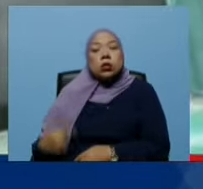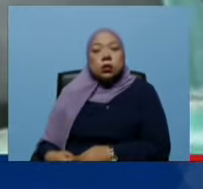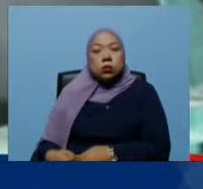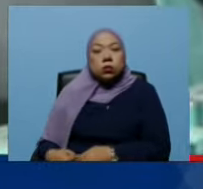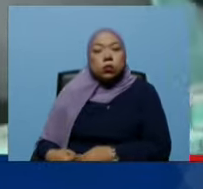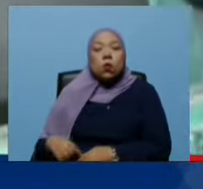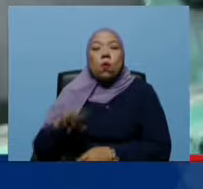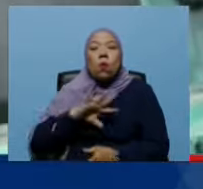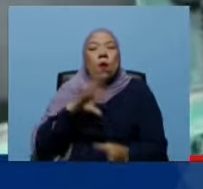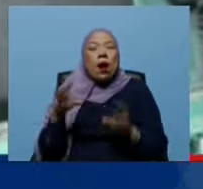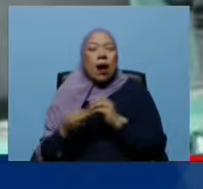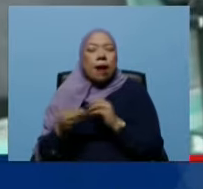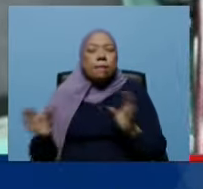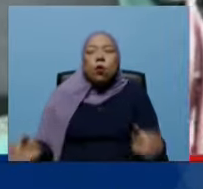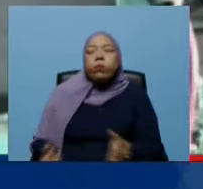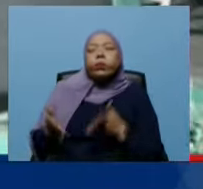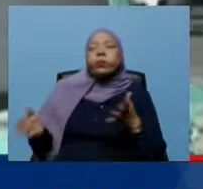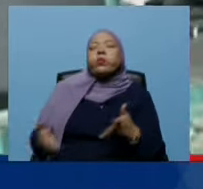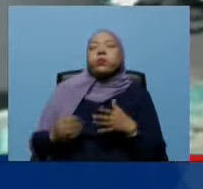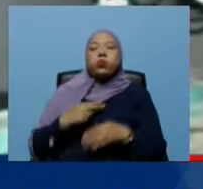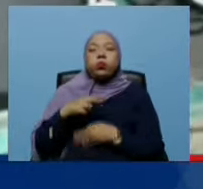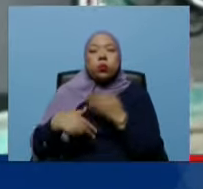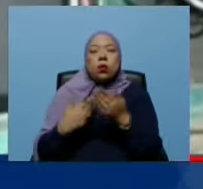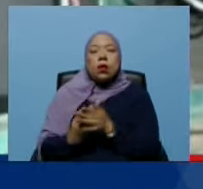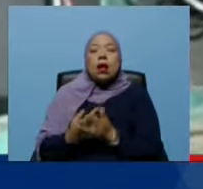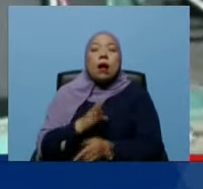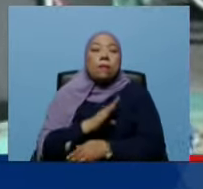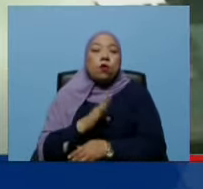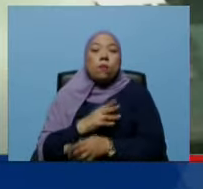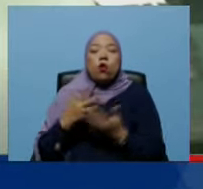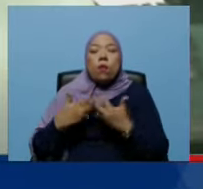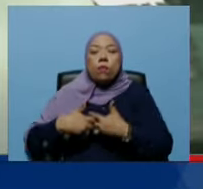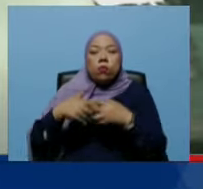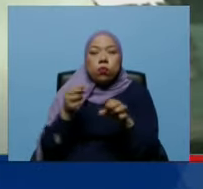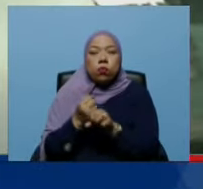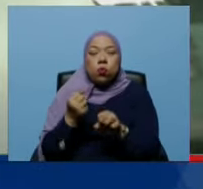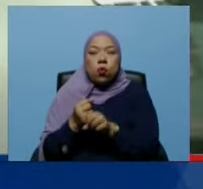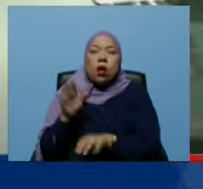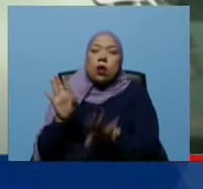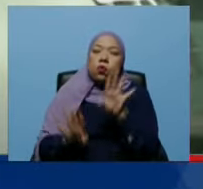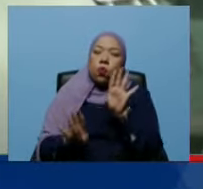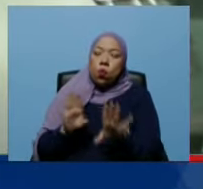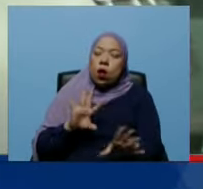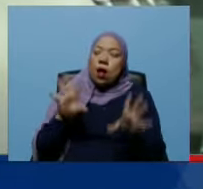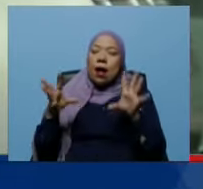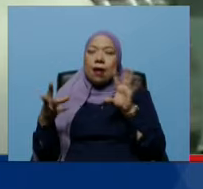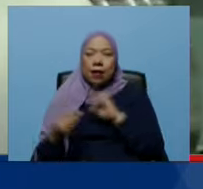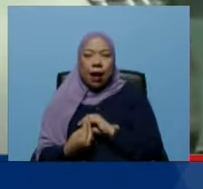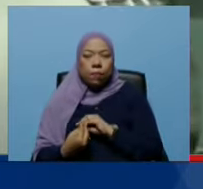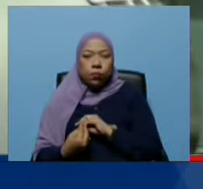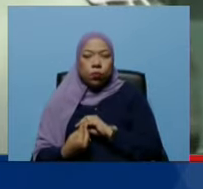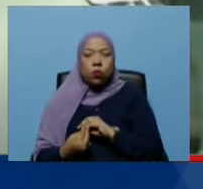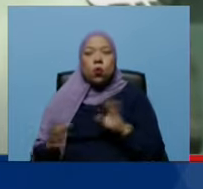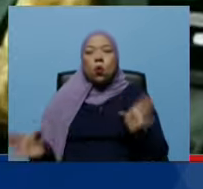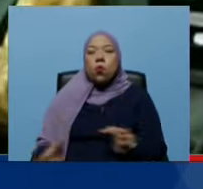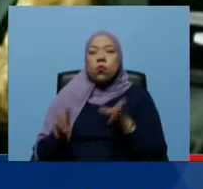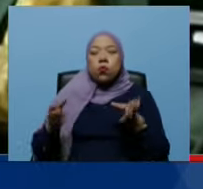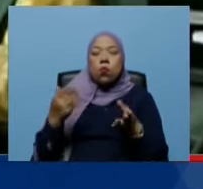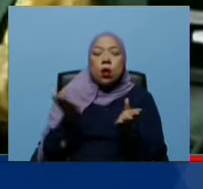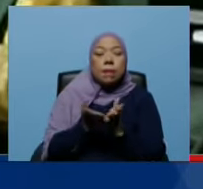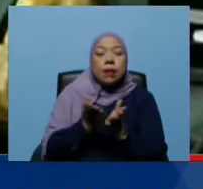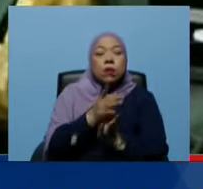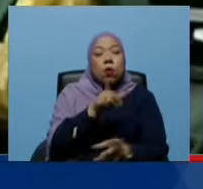y gigantesco empuje a nuestro sector industrial, a nuestro sector transformador, y sobre todo empuje a nuestra